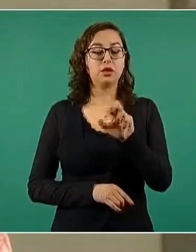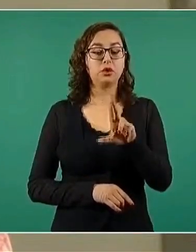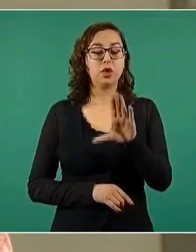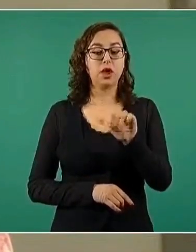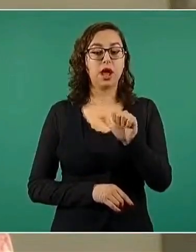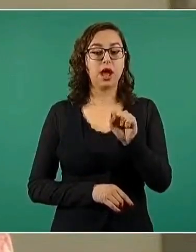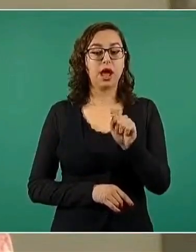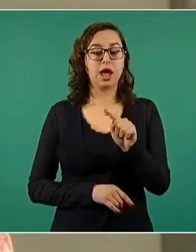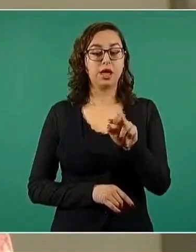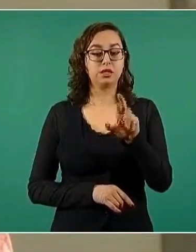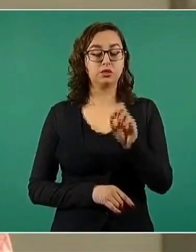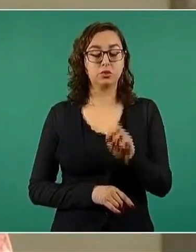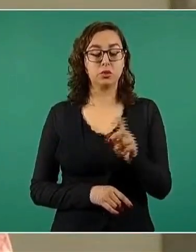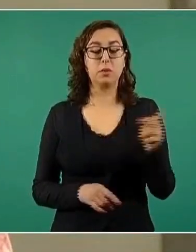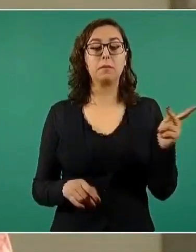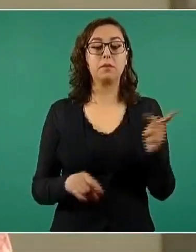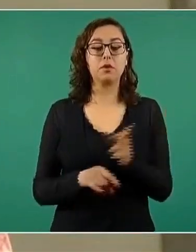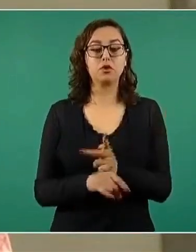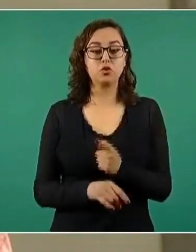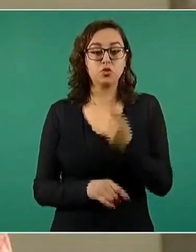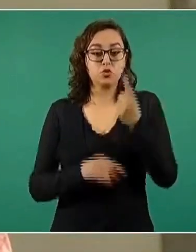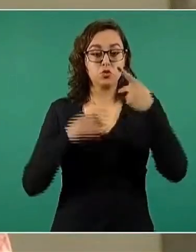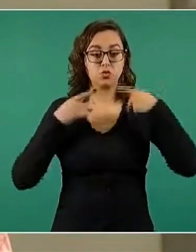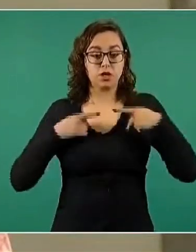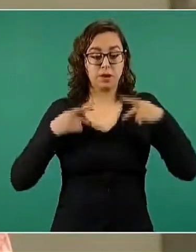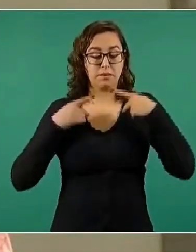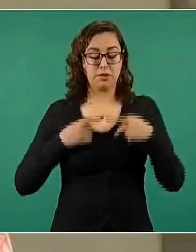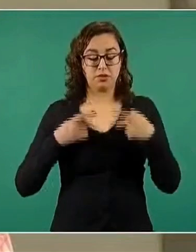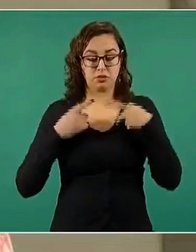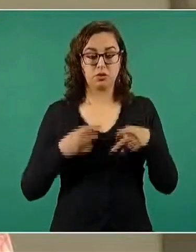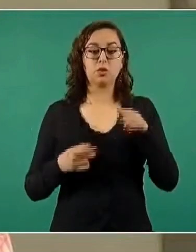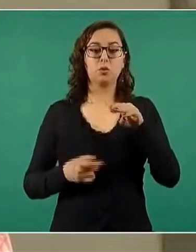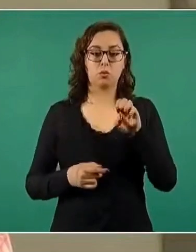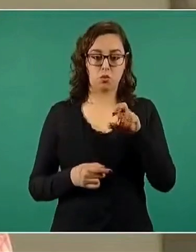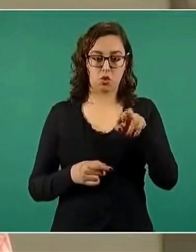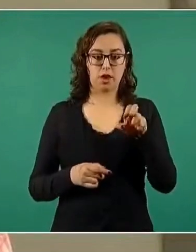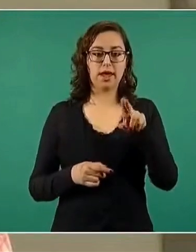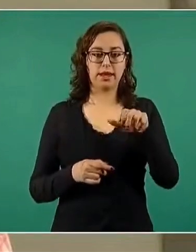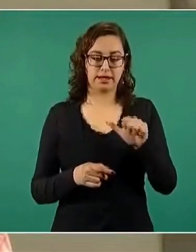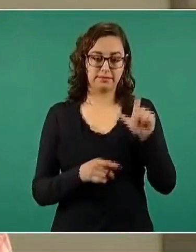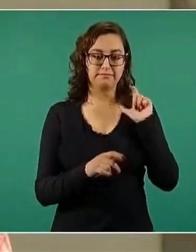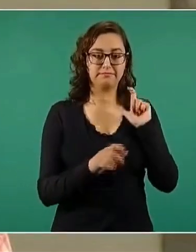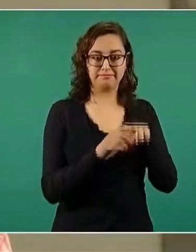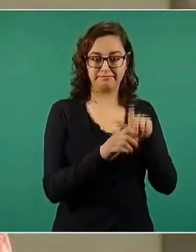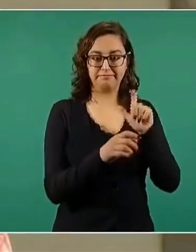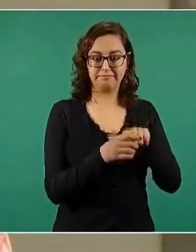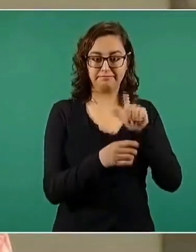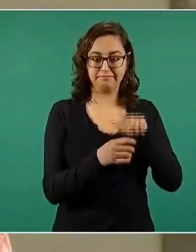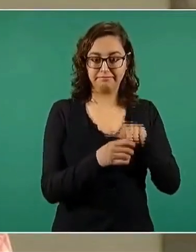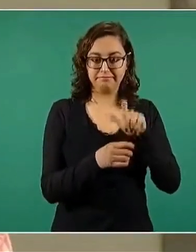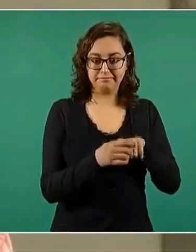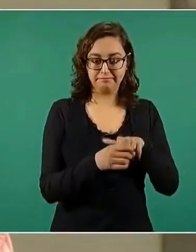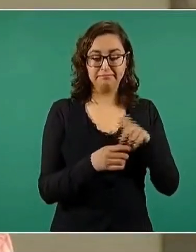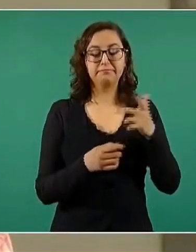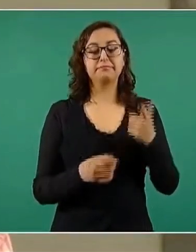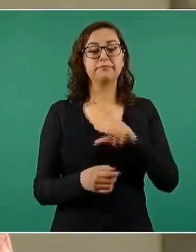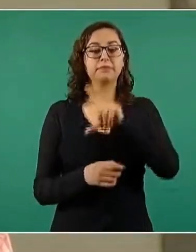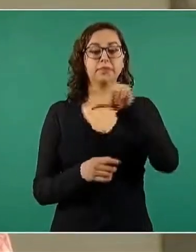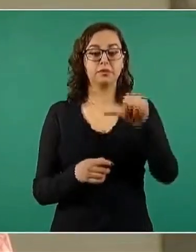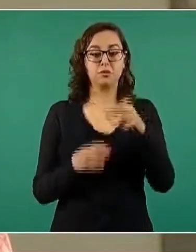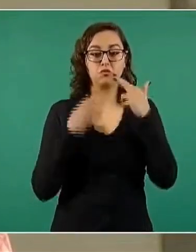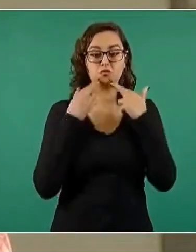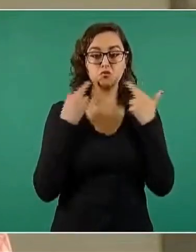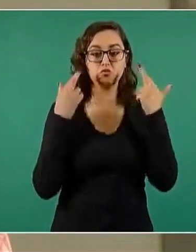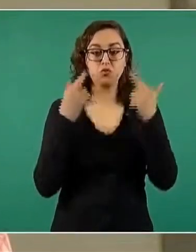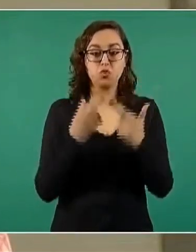de Morena se sintieron agraviados por el anuncio que diera en una reunión, para la cual reproduzco el audio